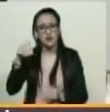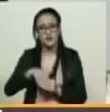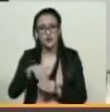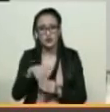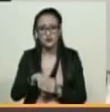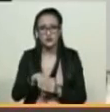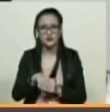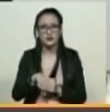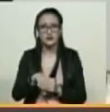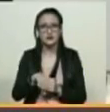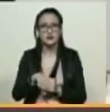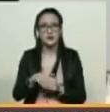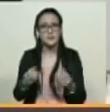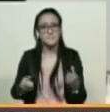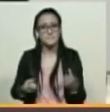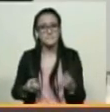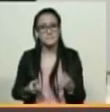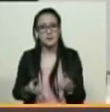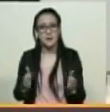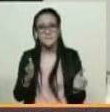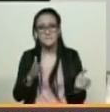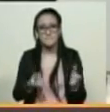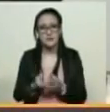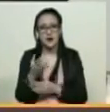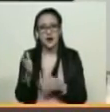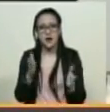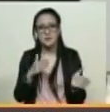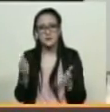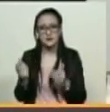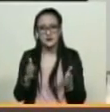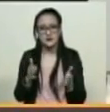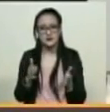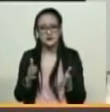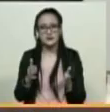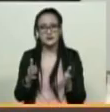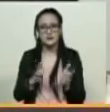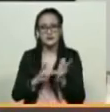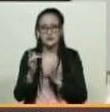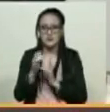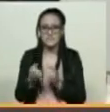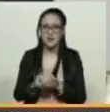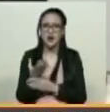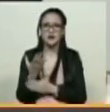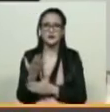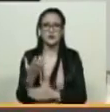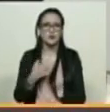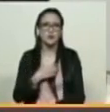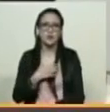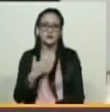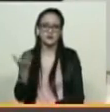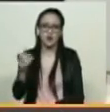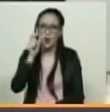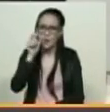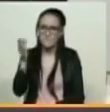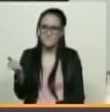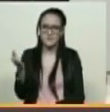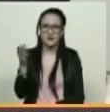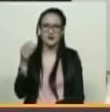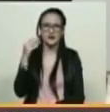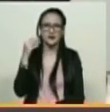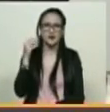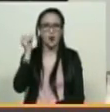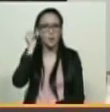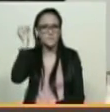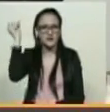quieren votar en marzo, en abril, en mayo, cuando sea. No puede ser que Mr. Robinson pese más en el